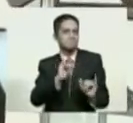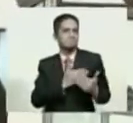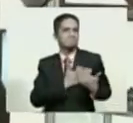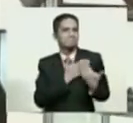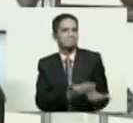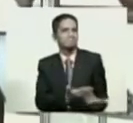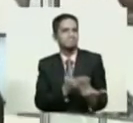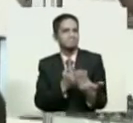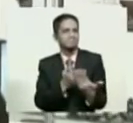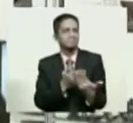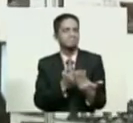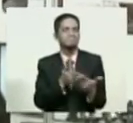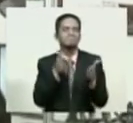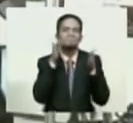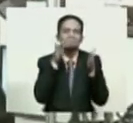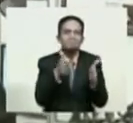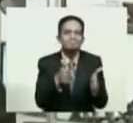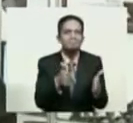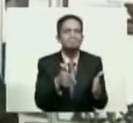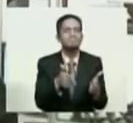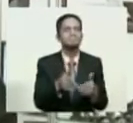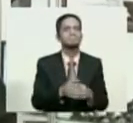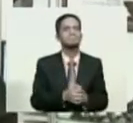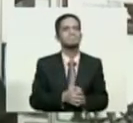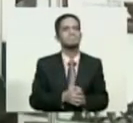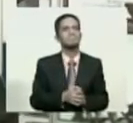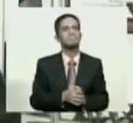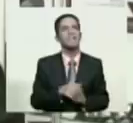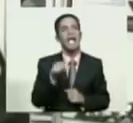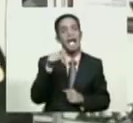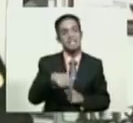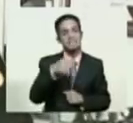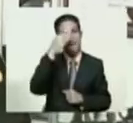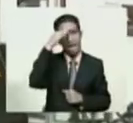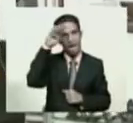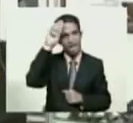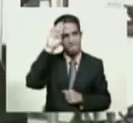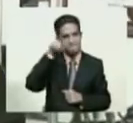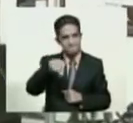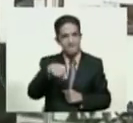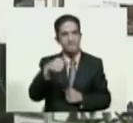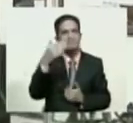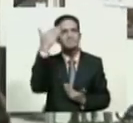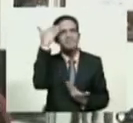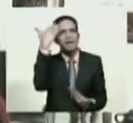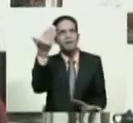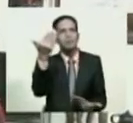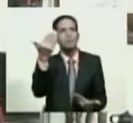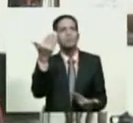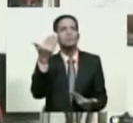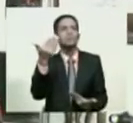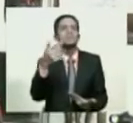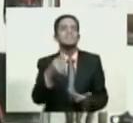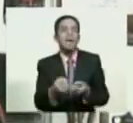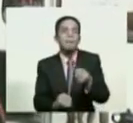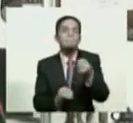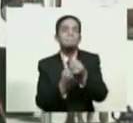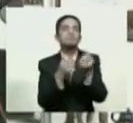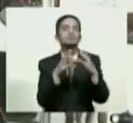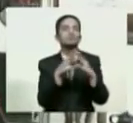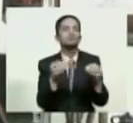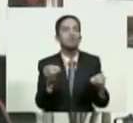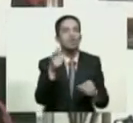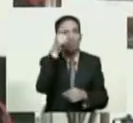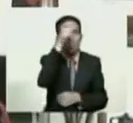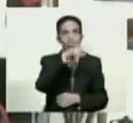de destino común de la patria grande. Así que aquí desde La Habana, nuestro saludo, nuestro apoyo a todos los pueblos que